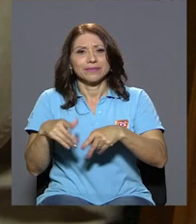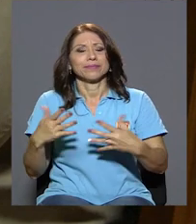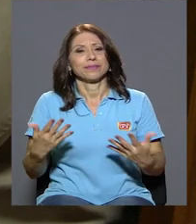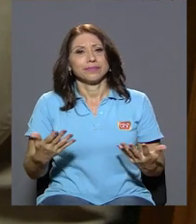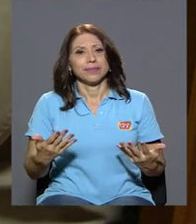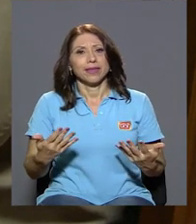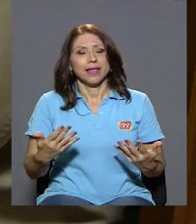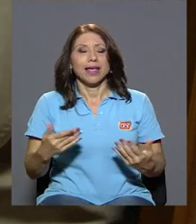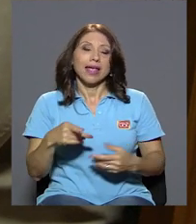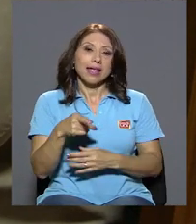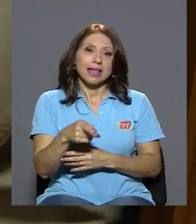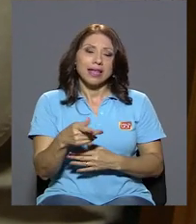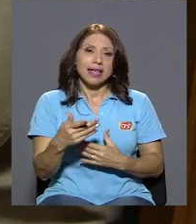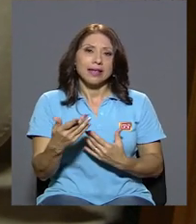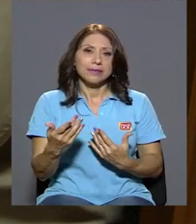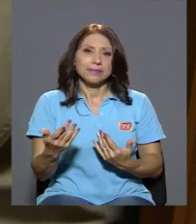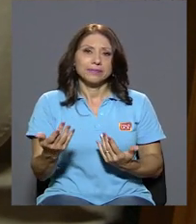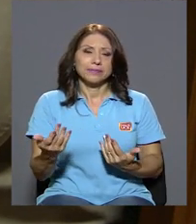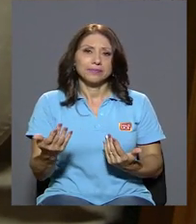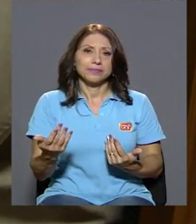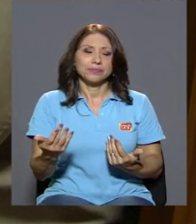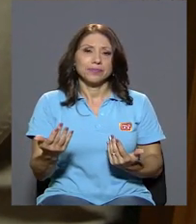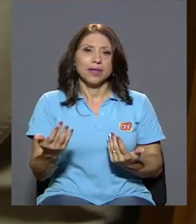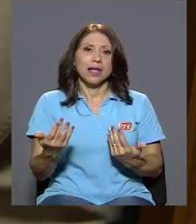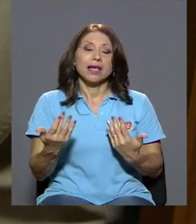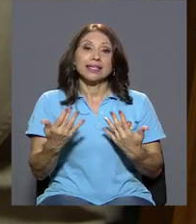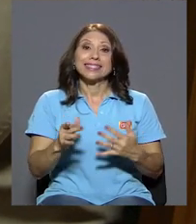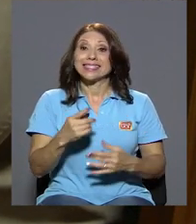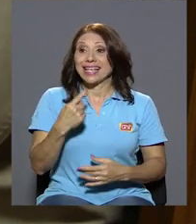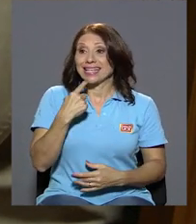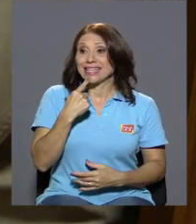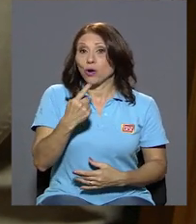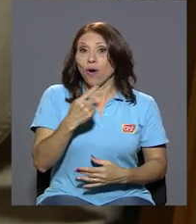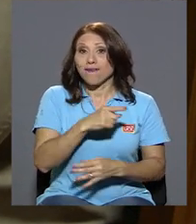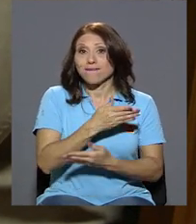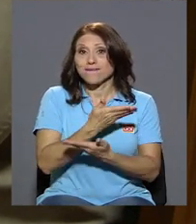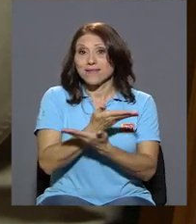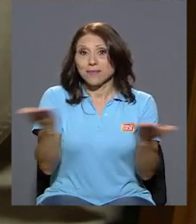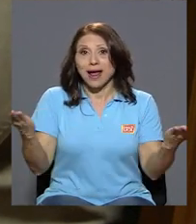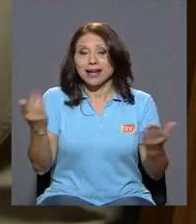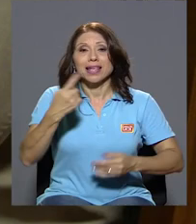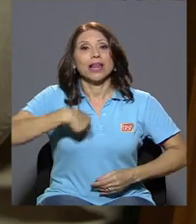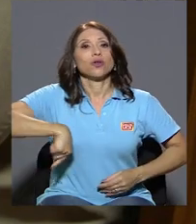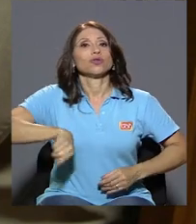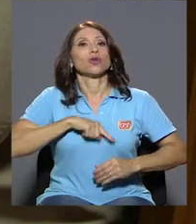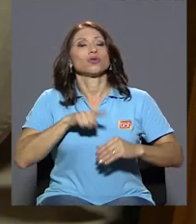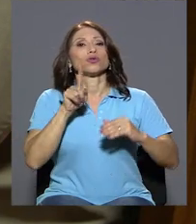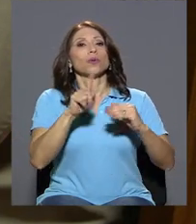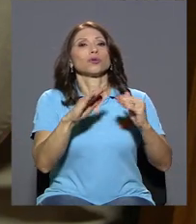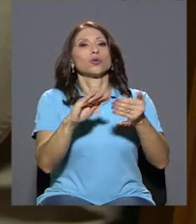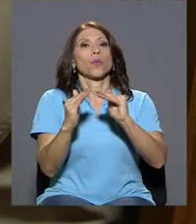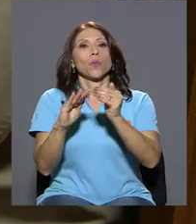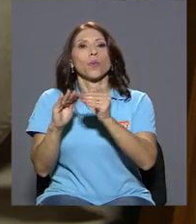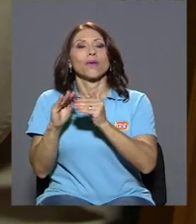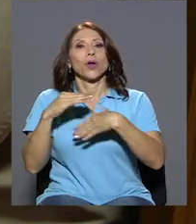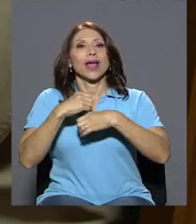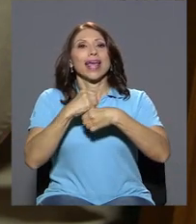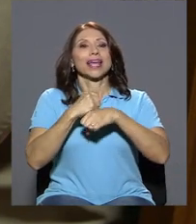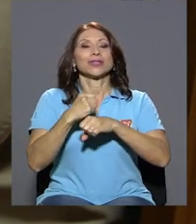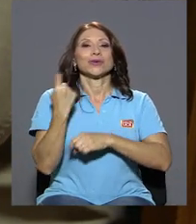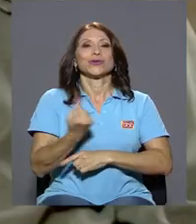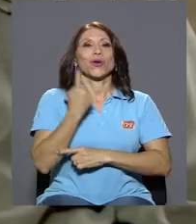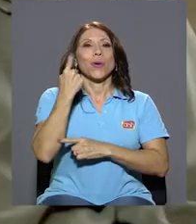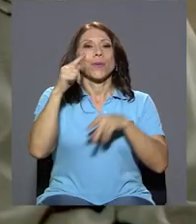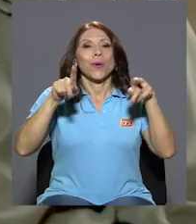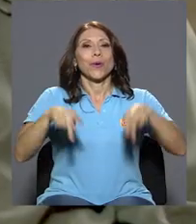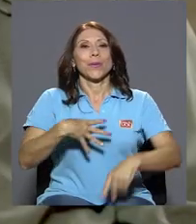que se llegó a a afirmar que somos un pueblo hecho solo por